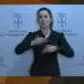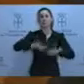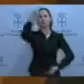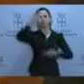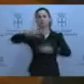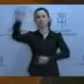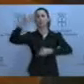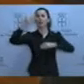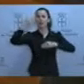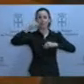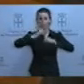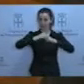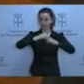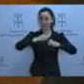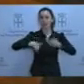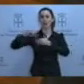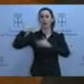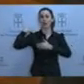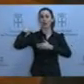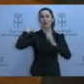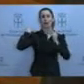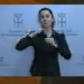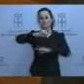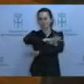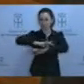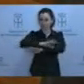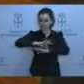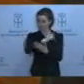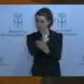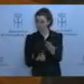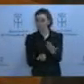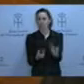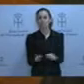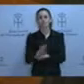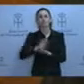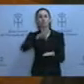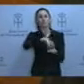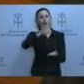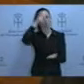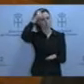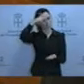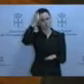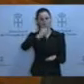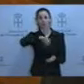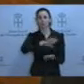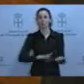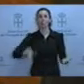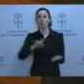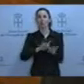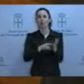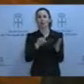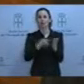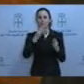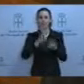y arquitectura tradicional. Por otro lado, desde la Consejería de Cultura vamos a acometer un proyecto de